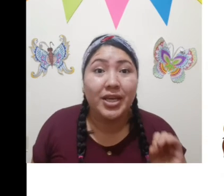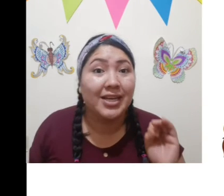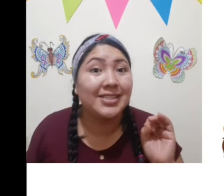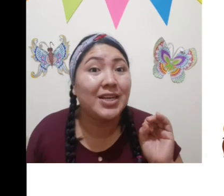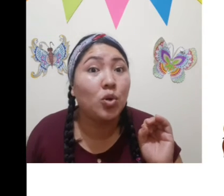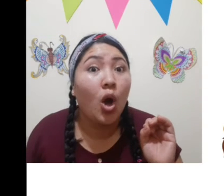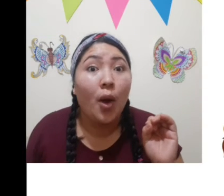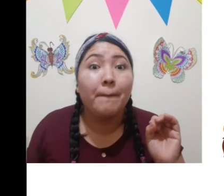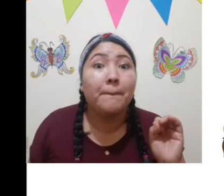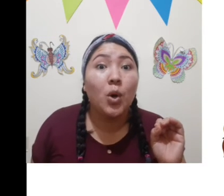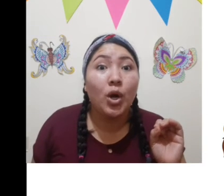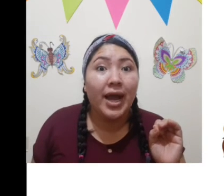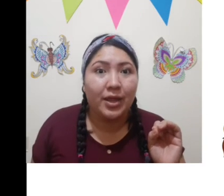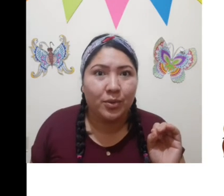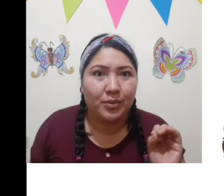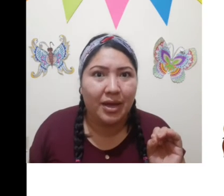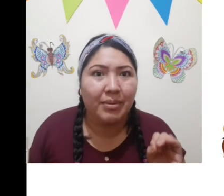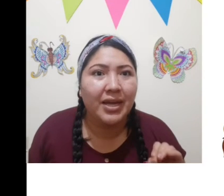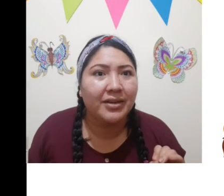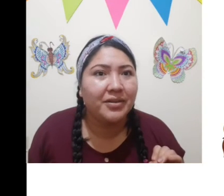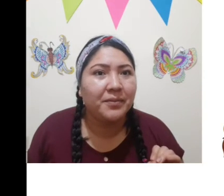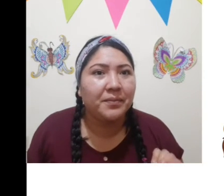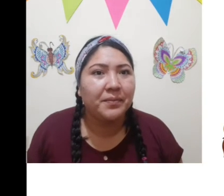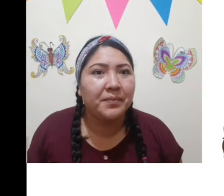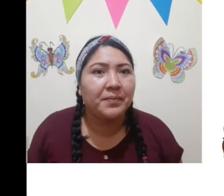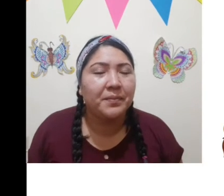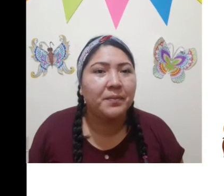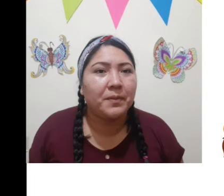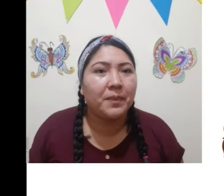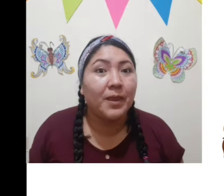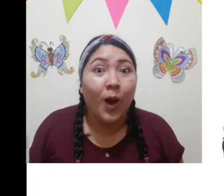rojo y en el círculo moral a ver